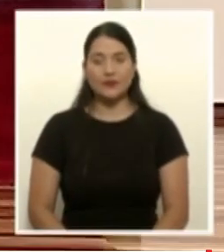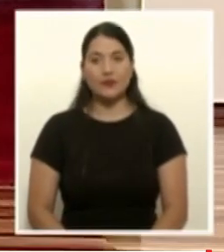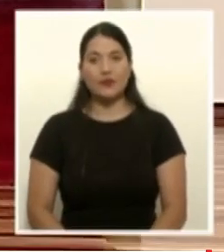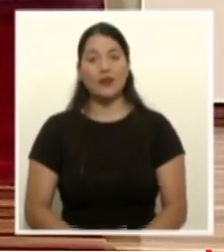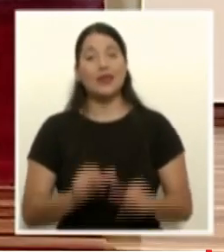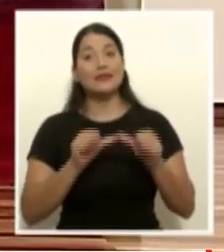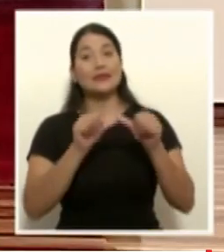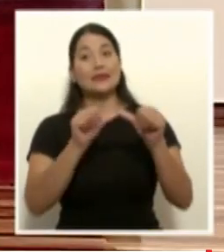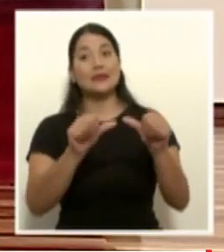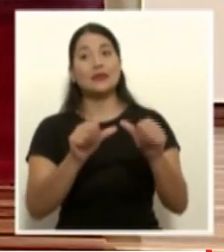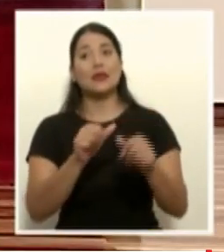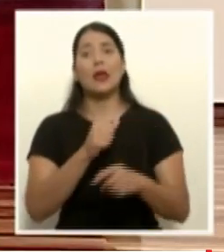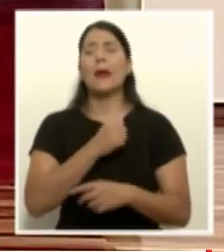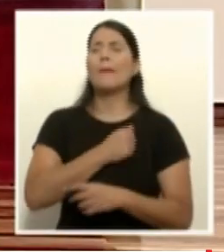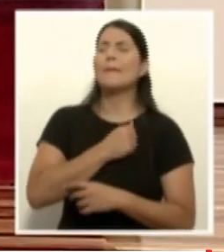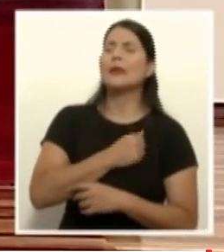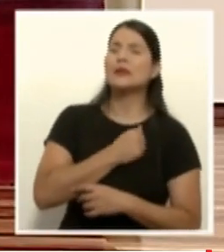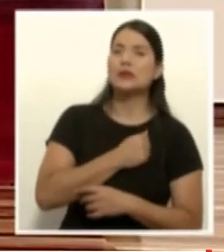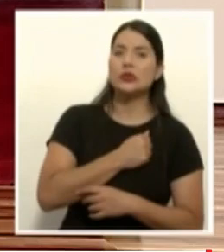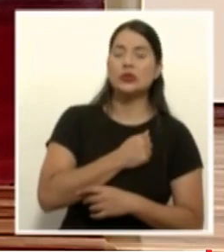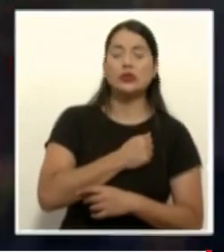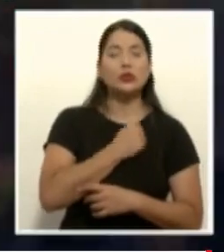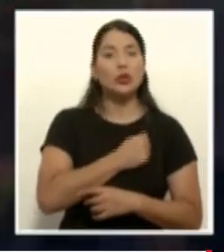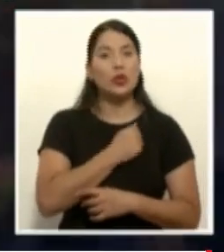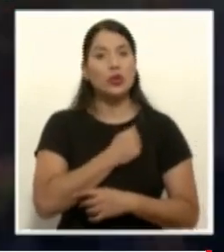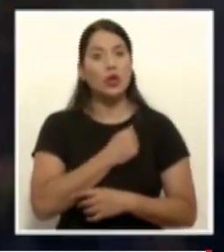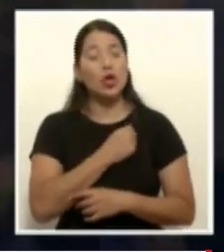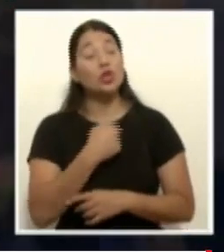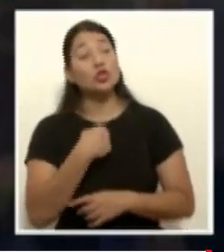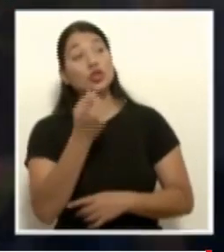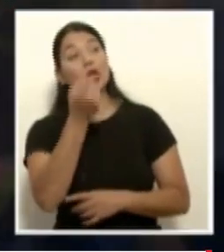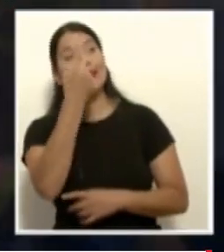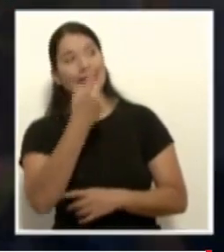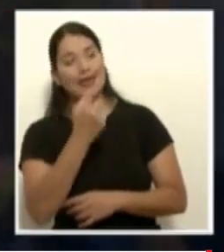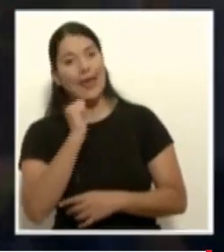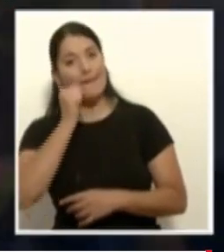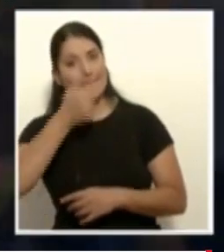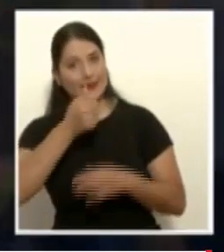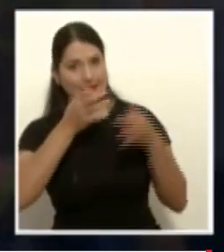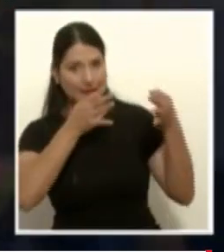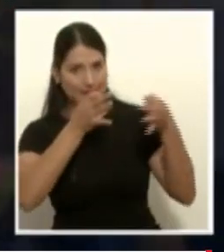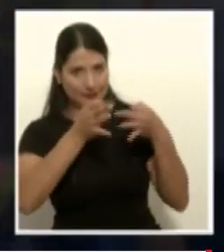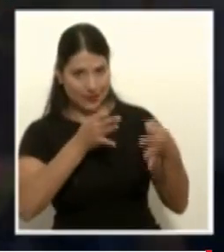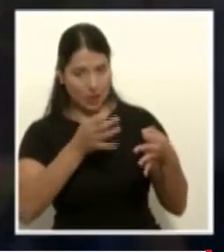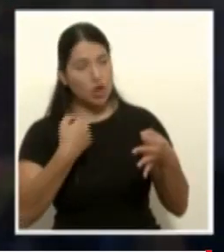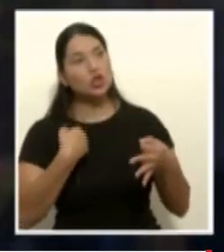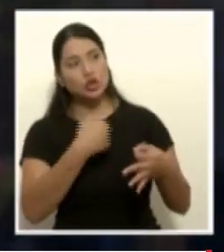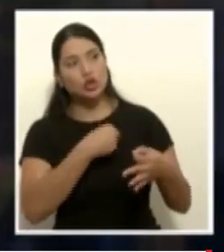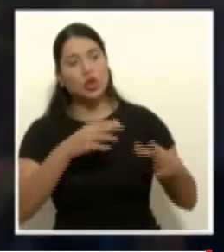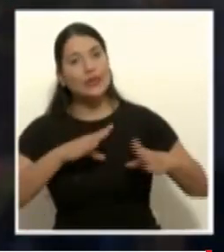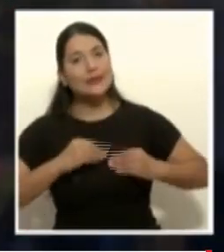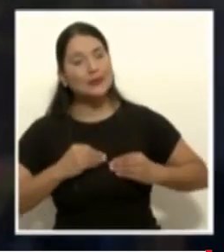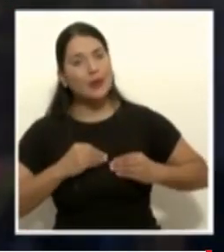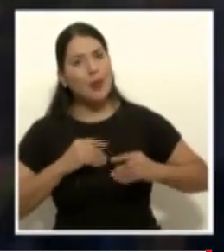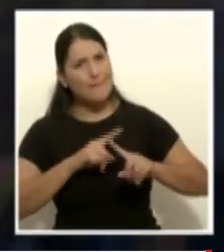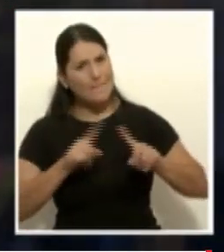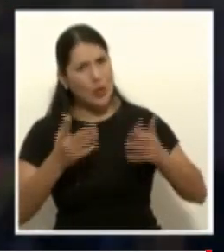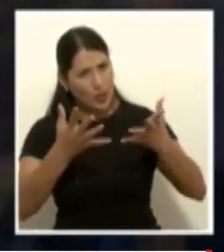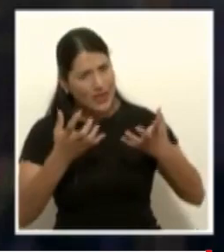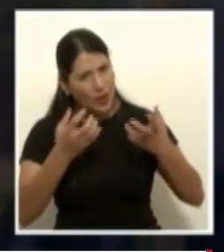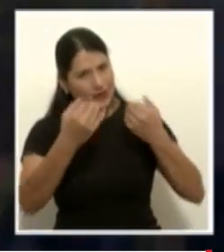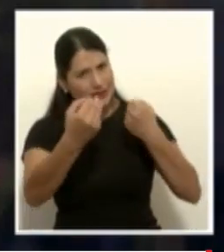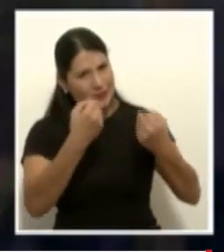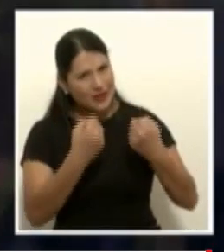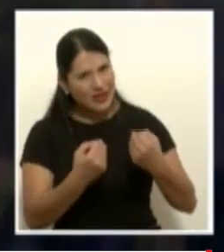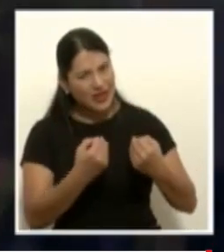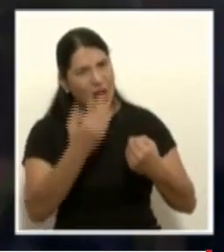Continuamos Don con Daniel, el... disculpe, Ercilia. Está bien, entiendo que nos va a dar los detalles mañana, lo aceptamos. Pero entonces quisiera que me explique por